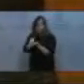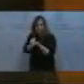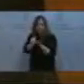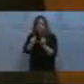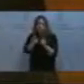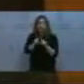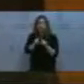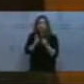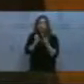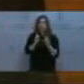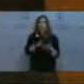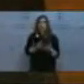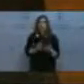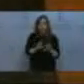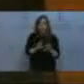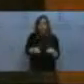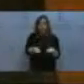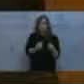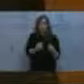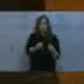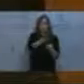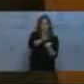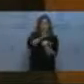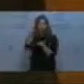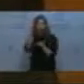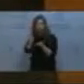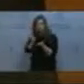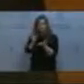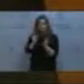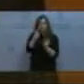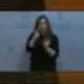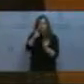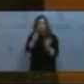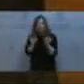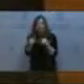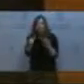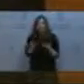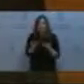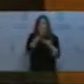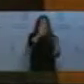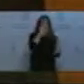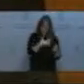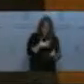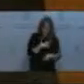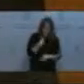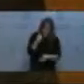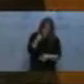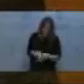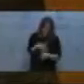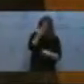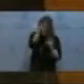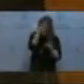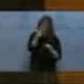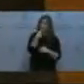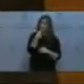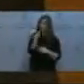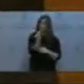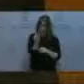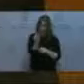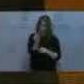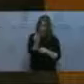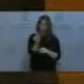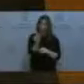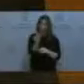orgánicos recogidos selectivamente. ¿Usted nos puede decir hoy aquí, con un mínimo de coherencia y sentido, que